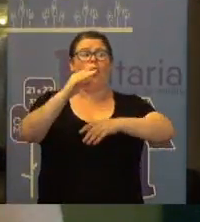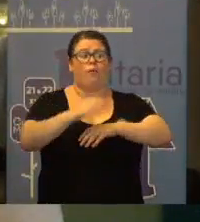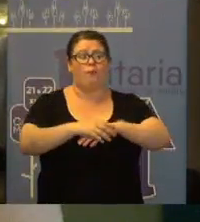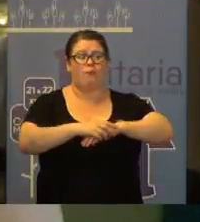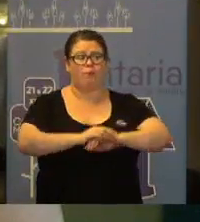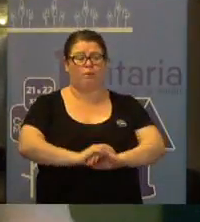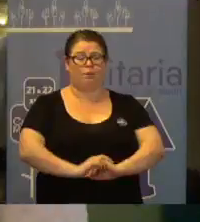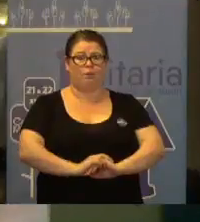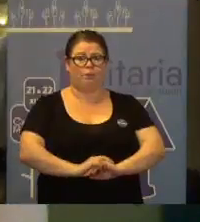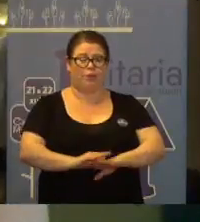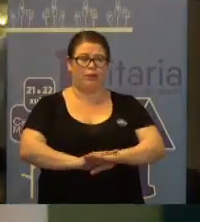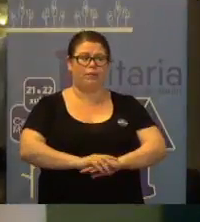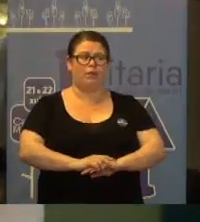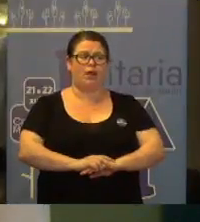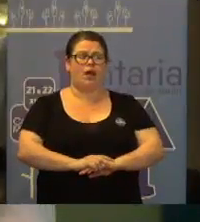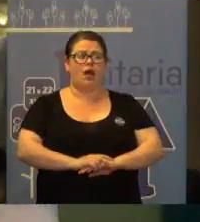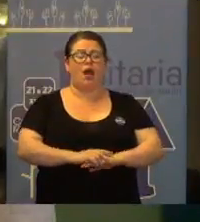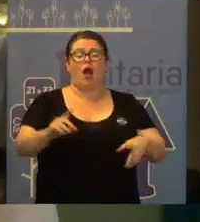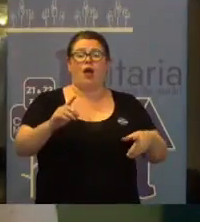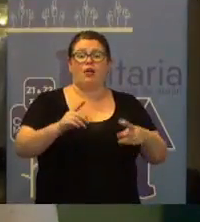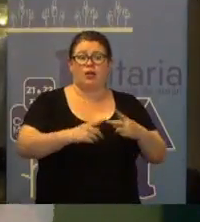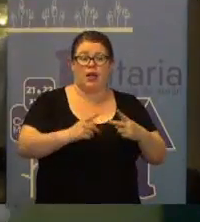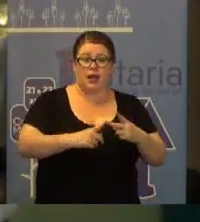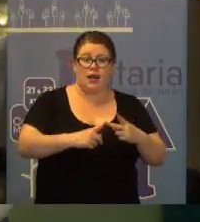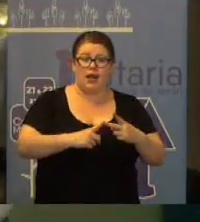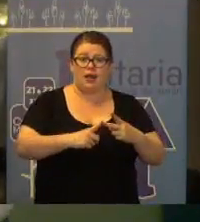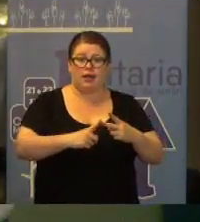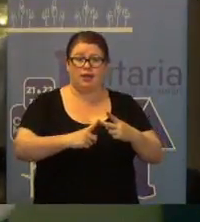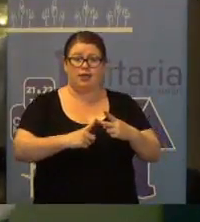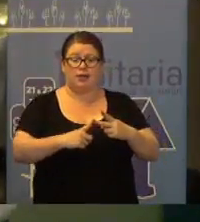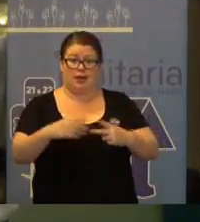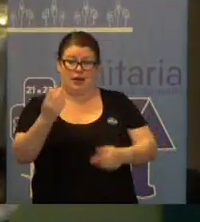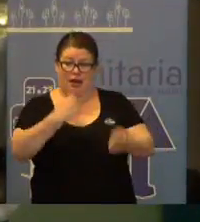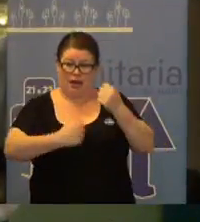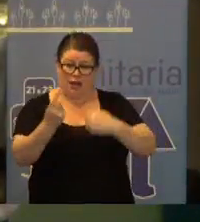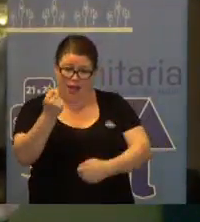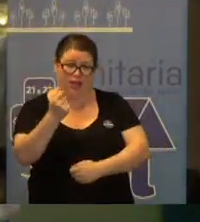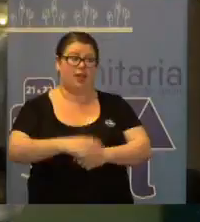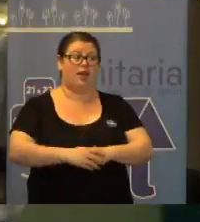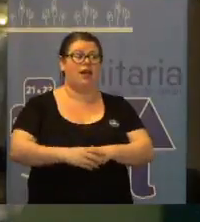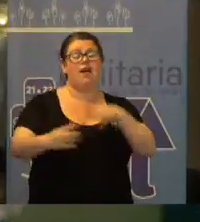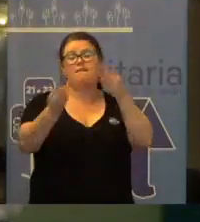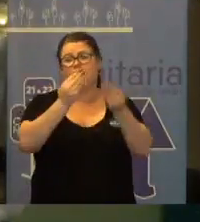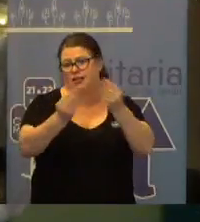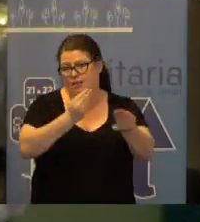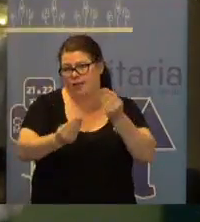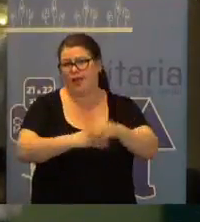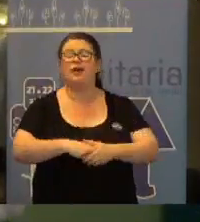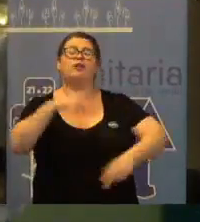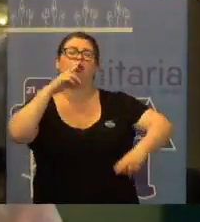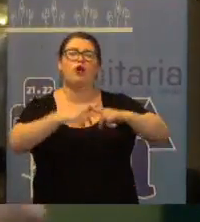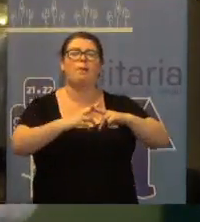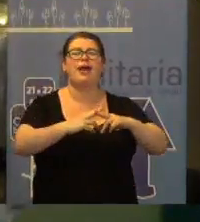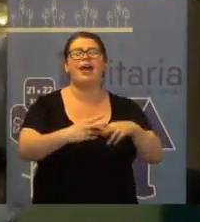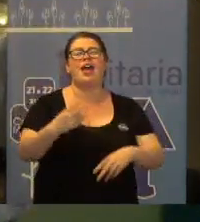que sexa, non? Outro elemento é a liquidez. Decía Xoán, a flexibilidade. Bauman chámalle